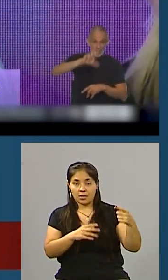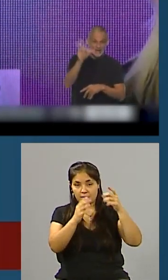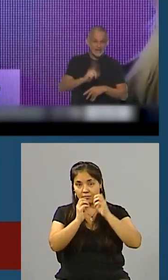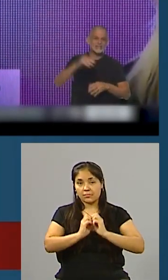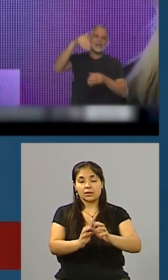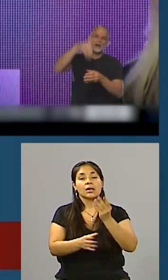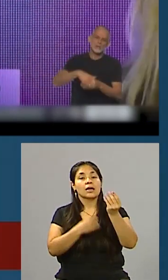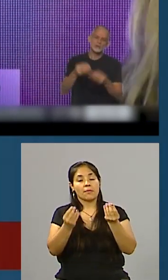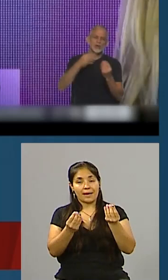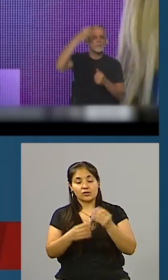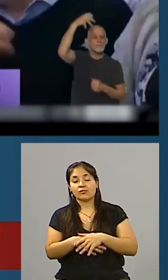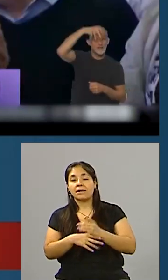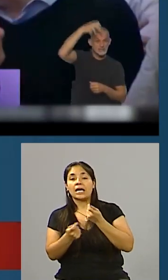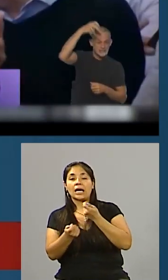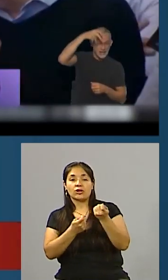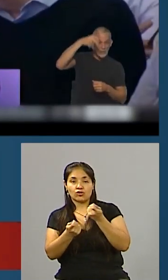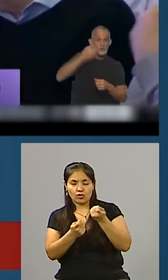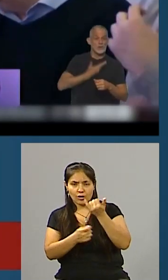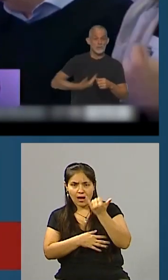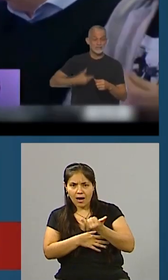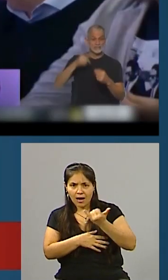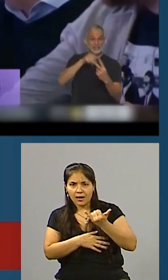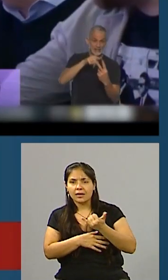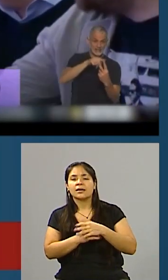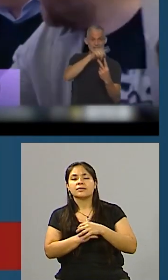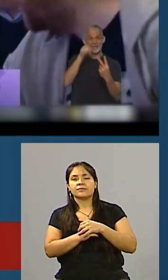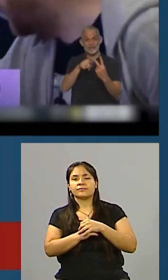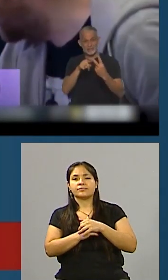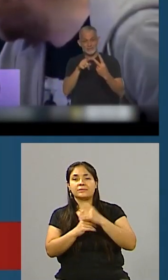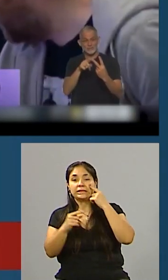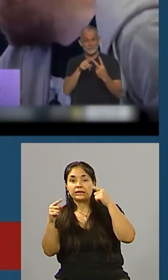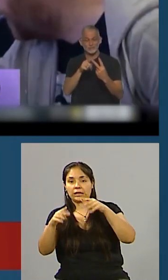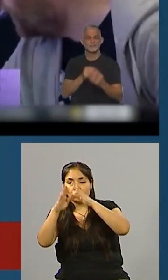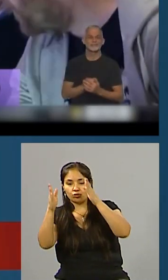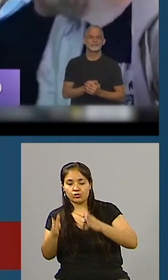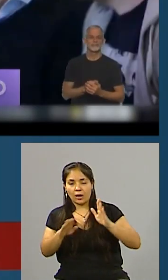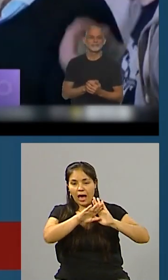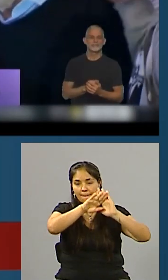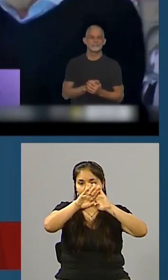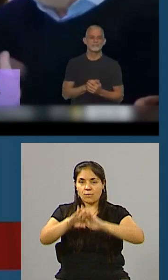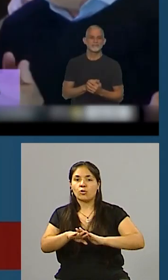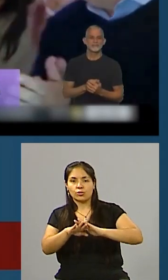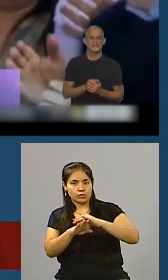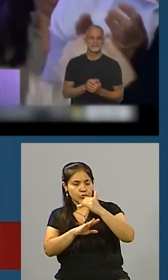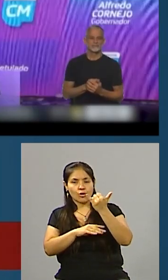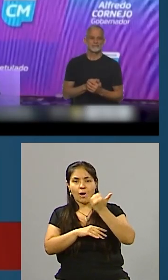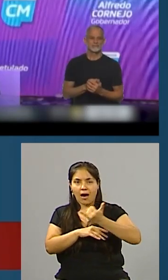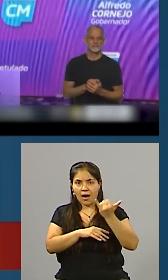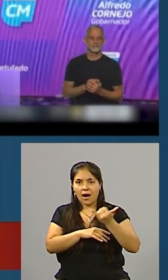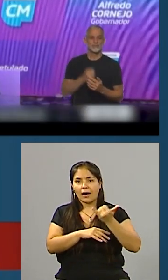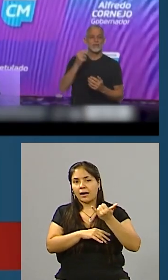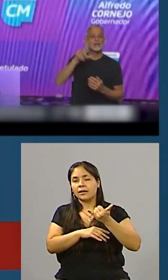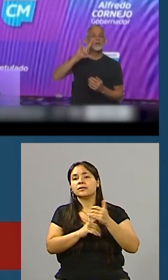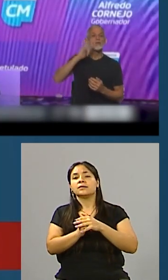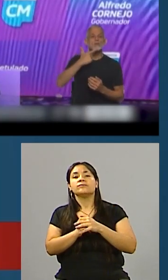una estrategia de alguna manera de acompañamiento institucional o de respaldo republicano, que es la que